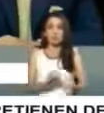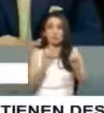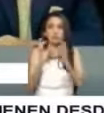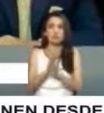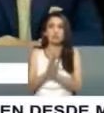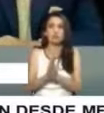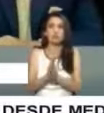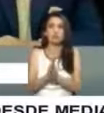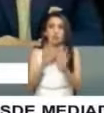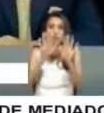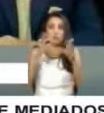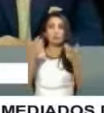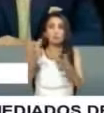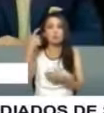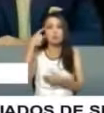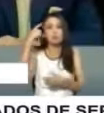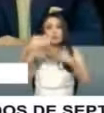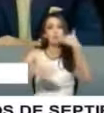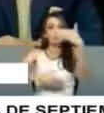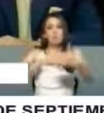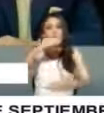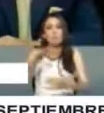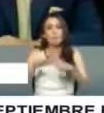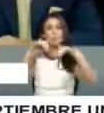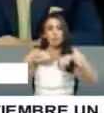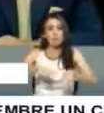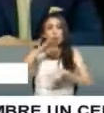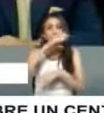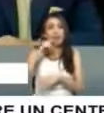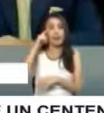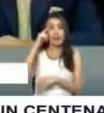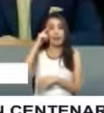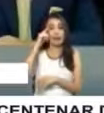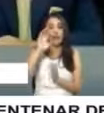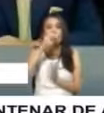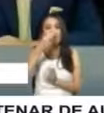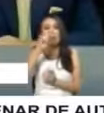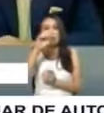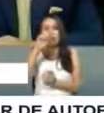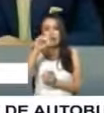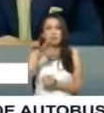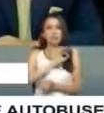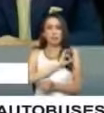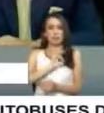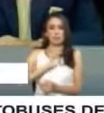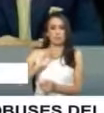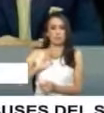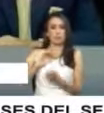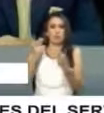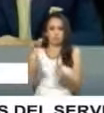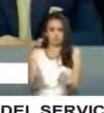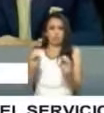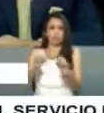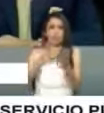la Contraloría, la Procuraduría del Estado, y también lo que significa miembros del Consejo Nacional